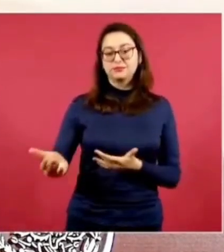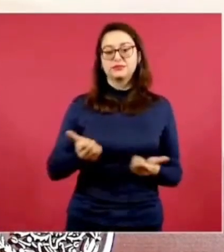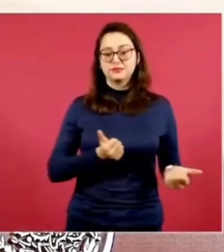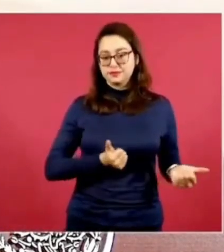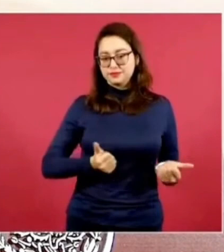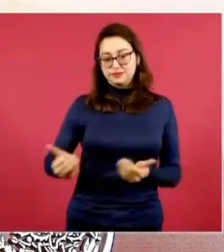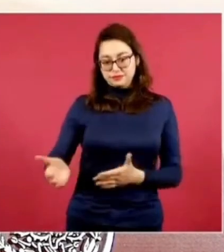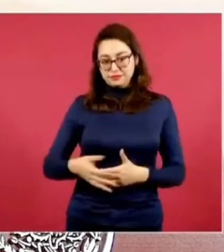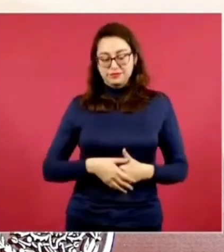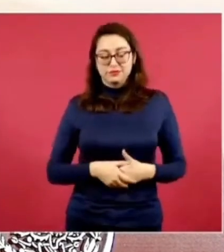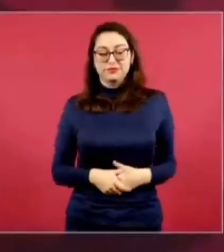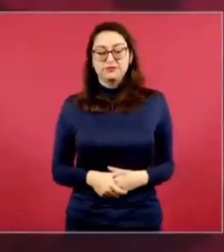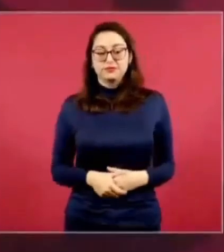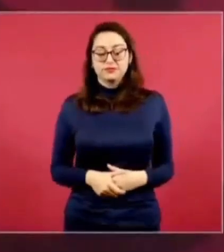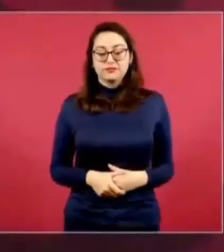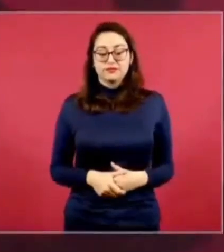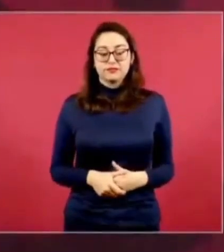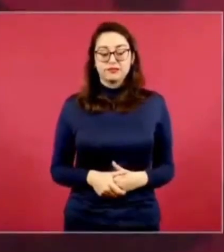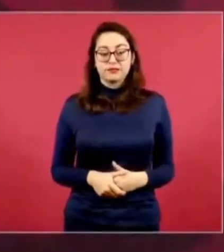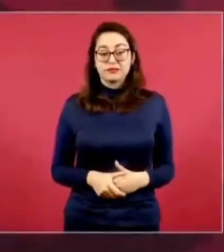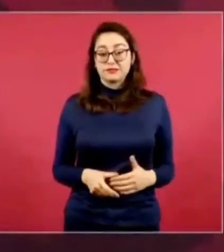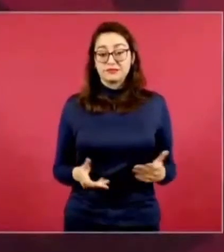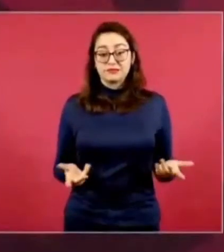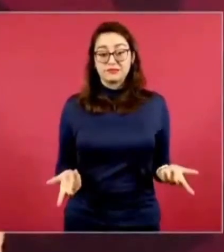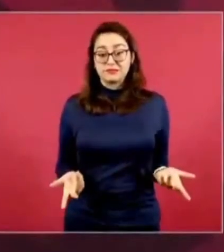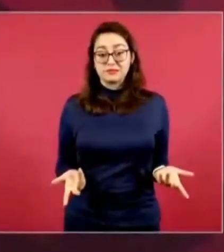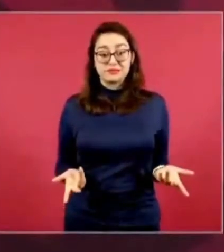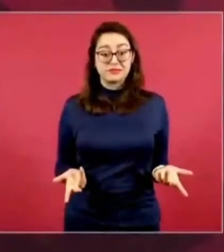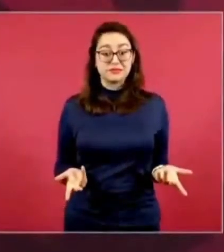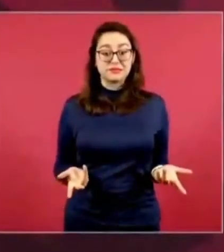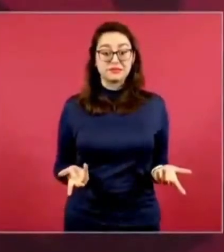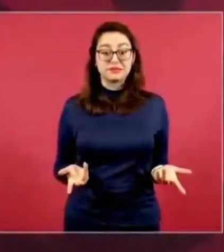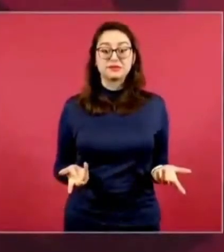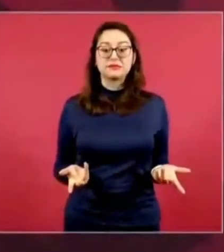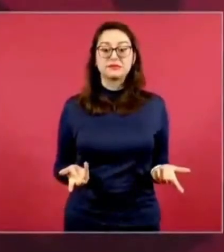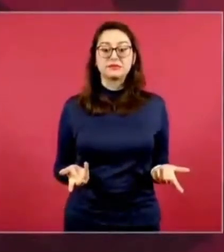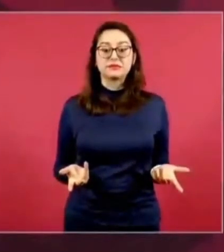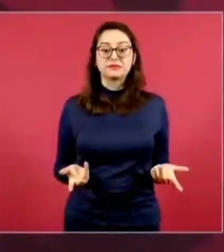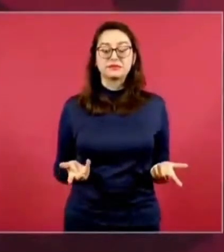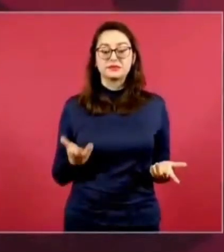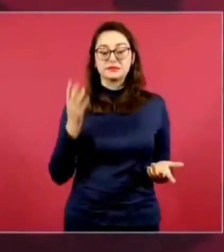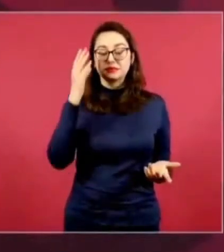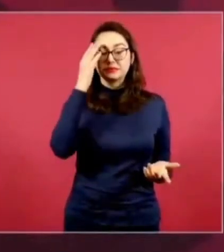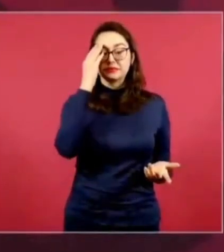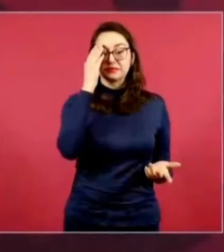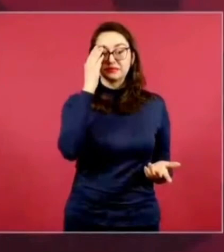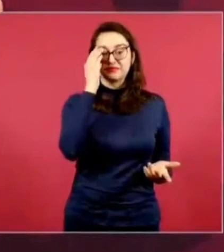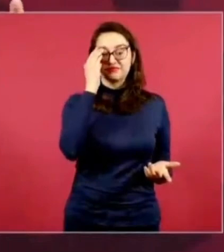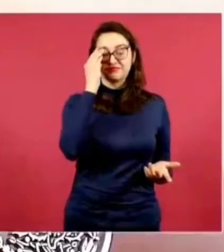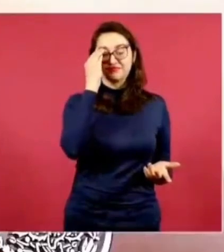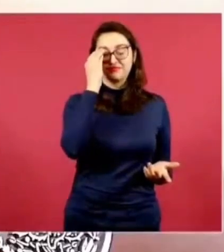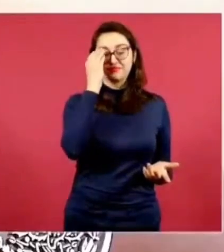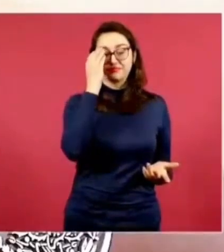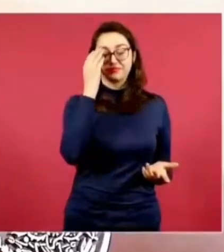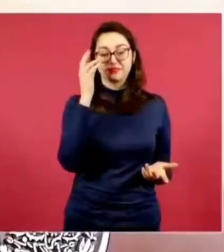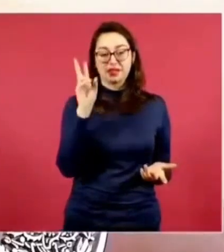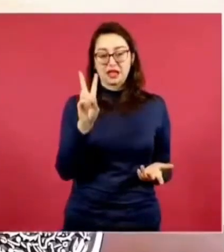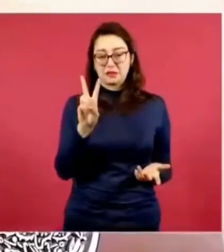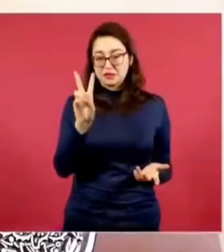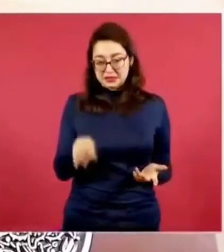acueducto era tan difícil que ahora vamos a inaugurar el acueducto creo que son